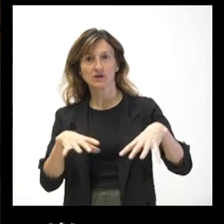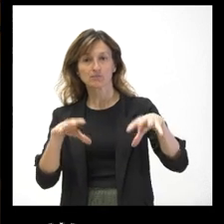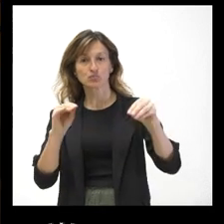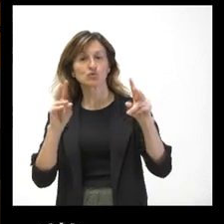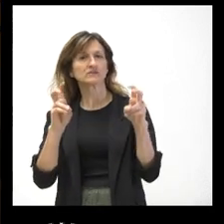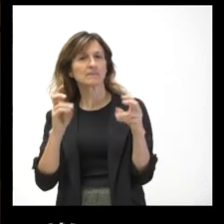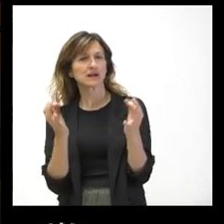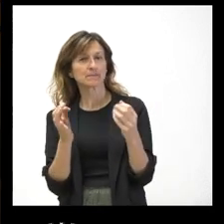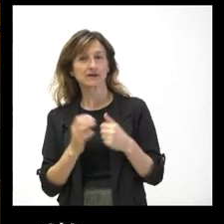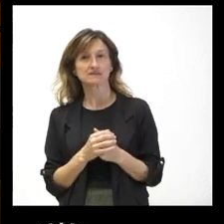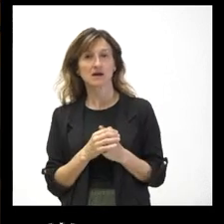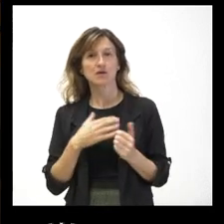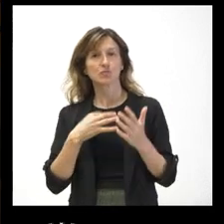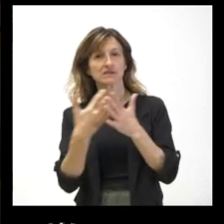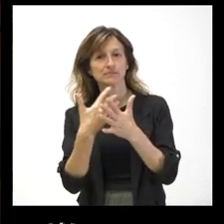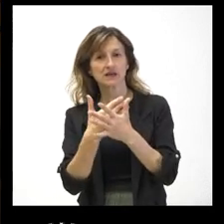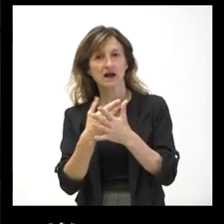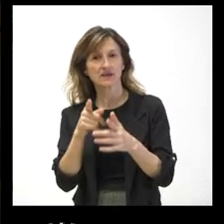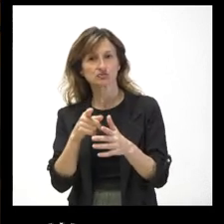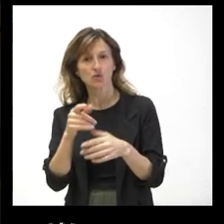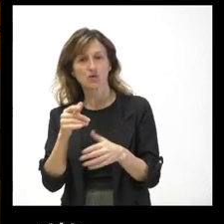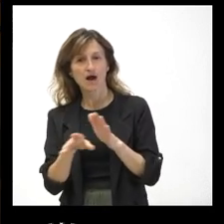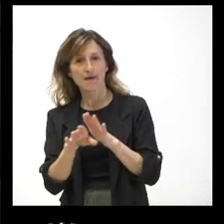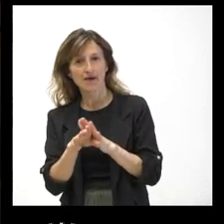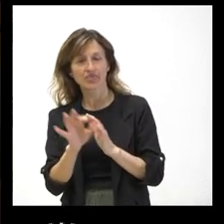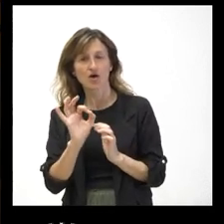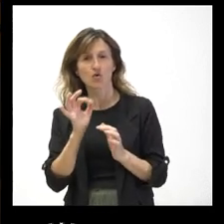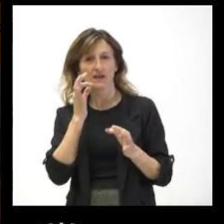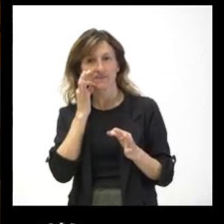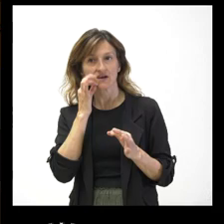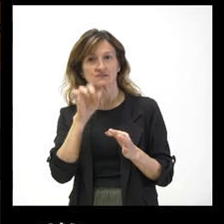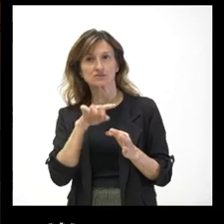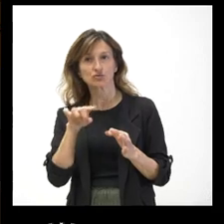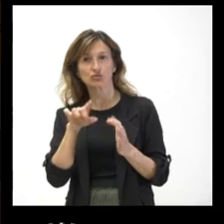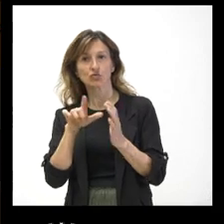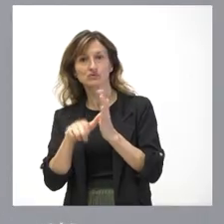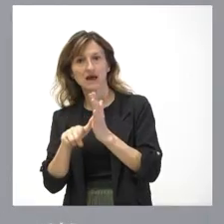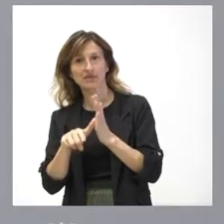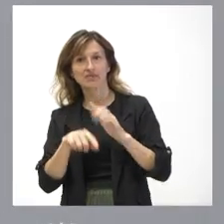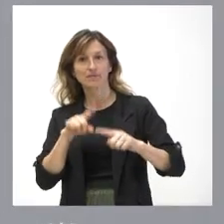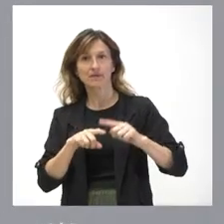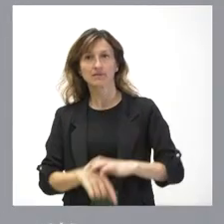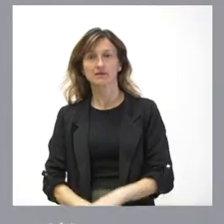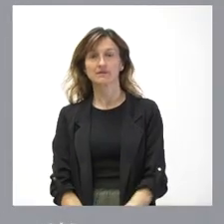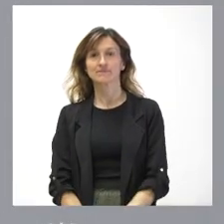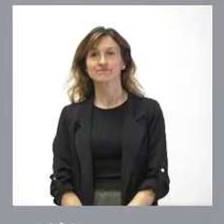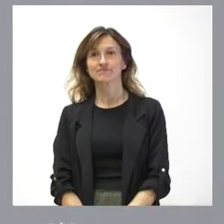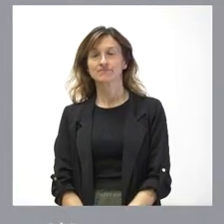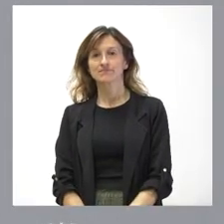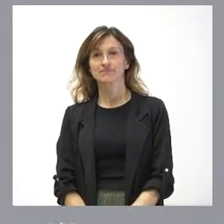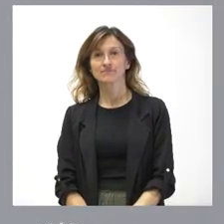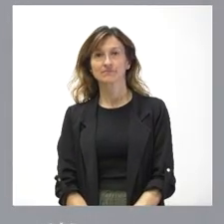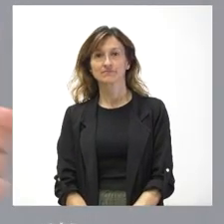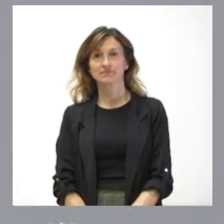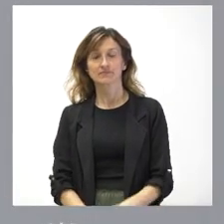tema se nos puede decir si esto avanza si va a ser una realidad pronto tarde pues las dos cuestiones